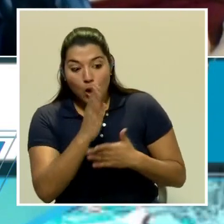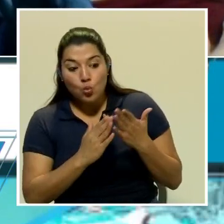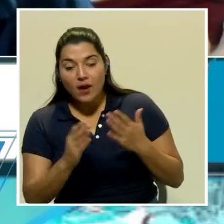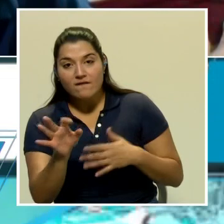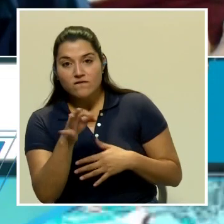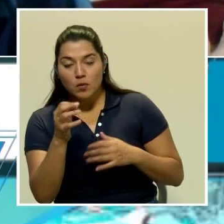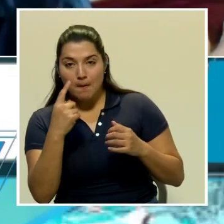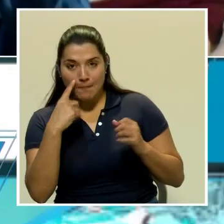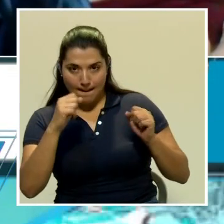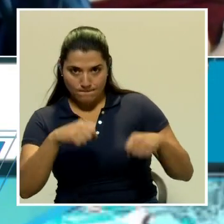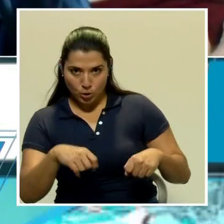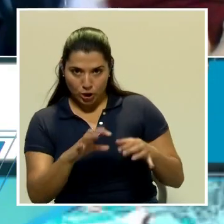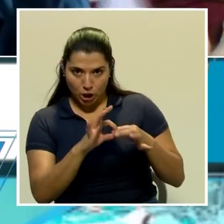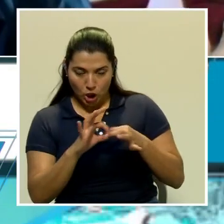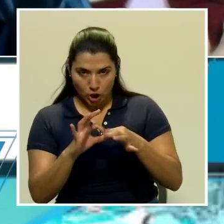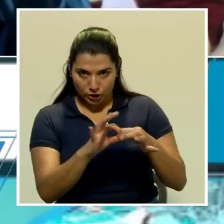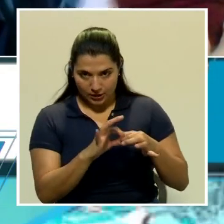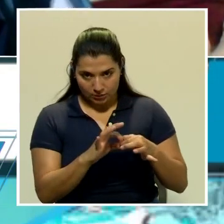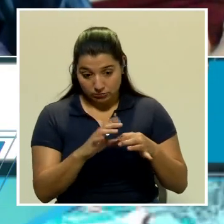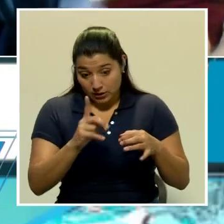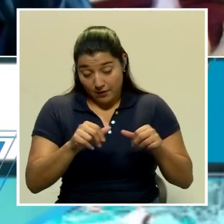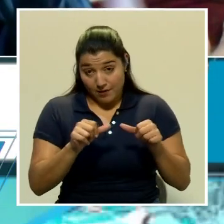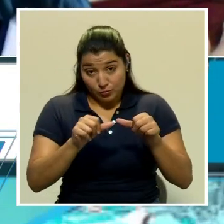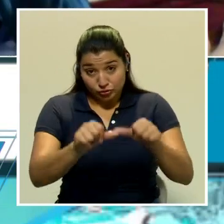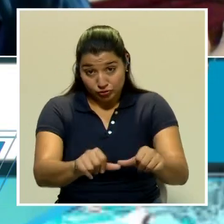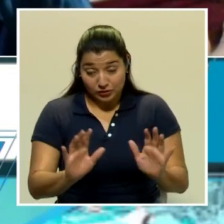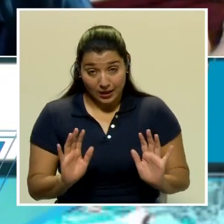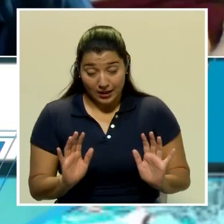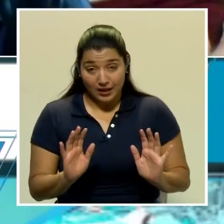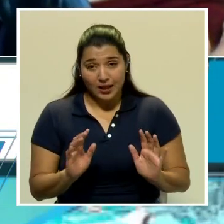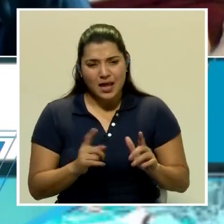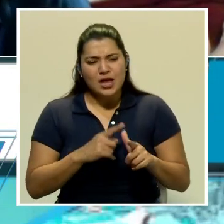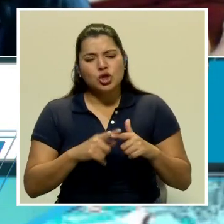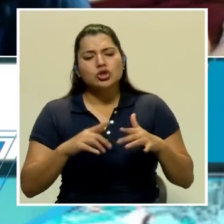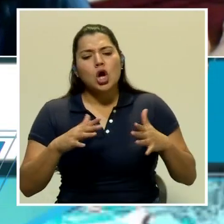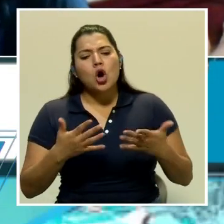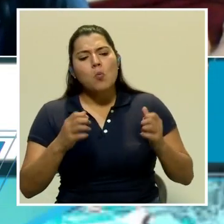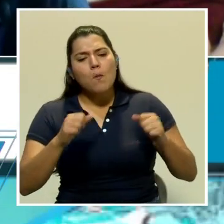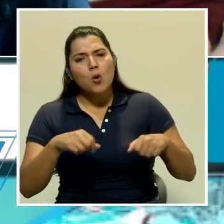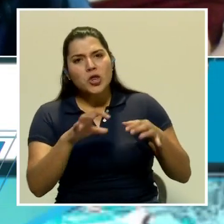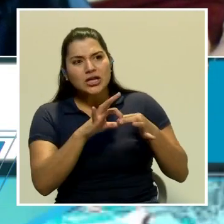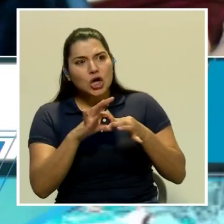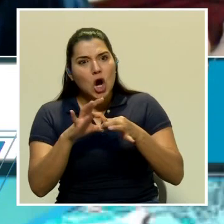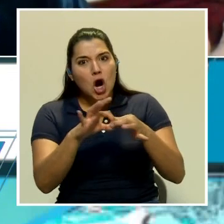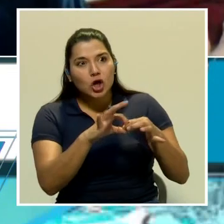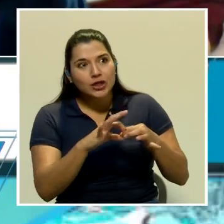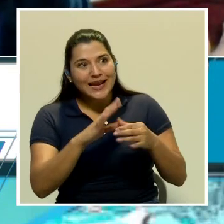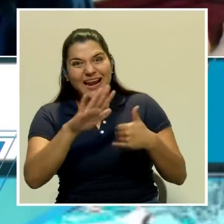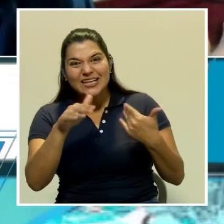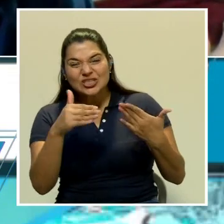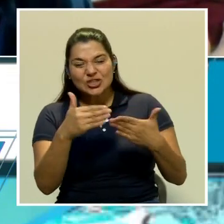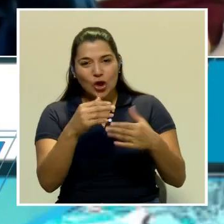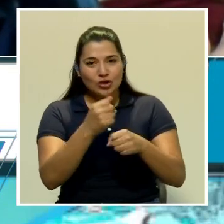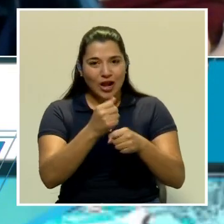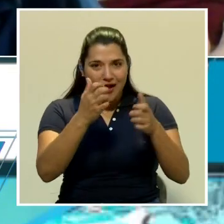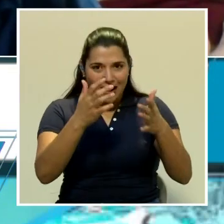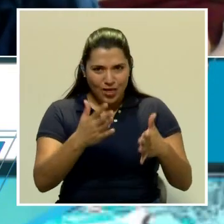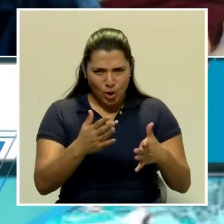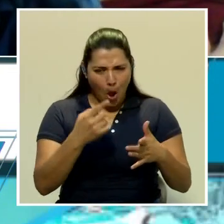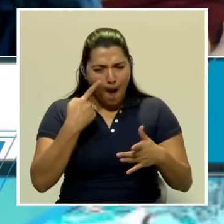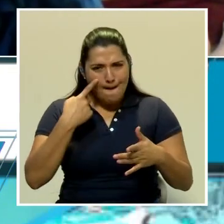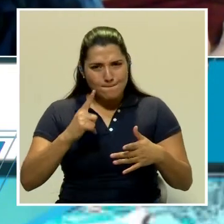porque tenemos que seguir adelante de una o de otra manera. ¿Cómo articular semejante cantidad de gente de manera